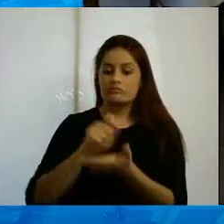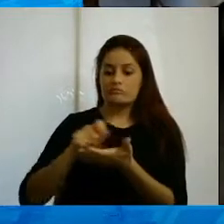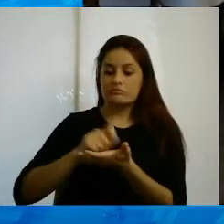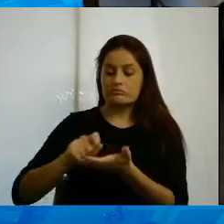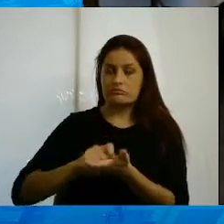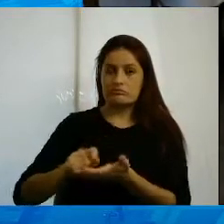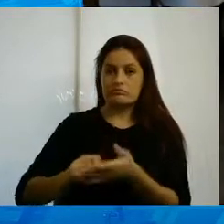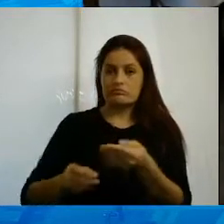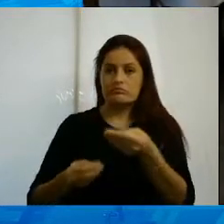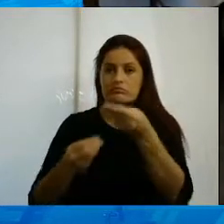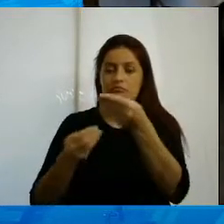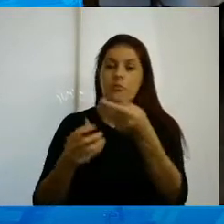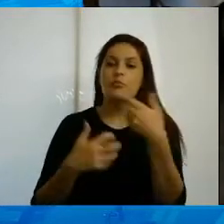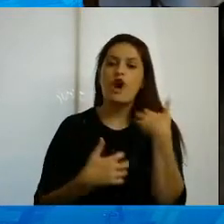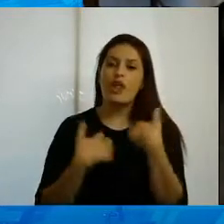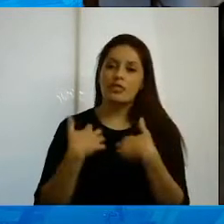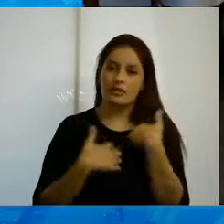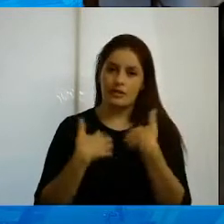de molestia,